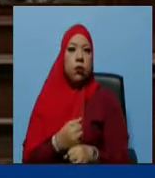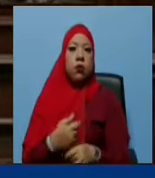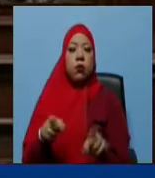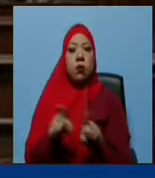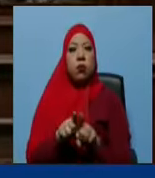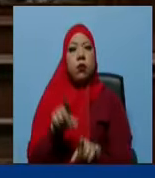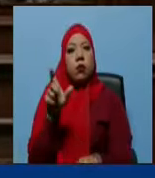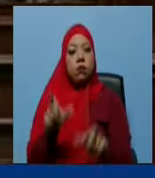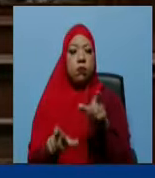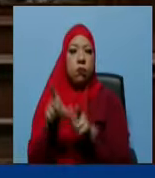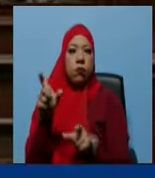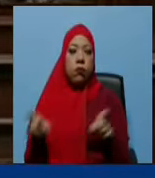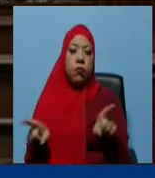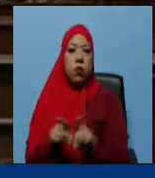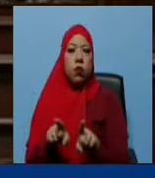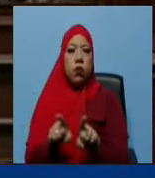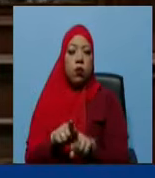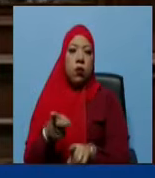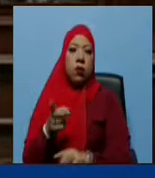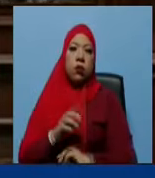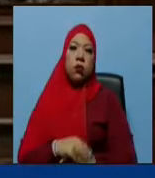caudillismo.